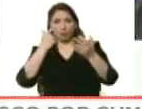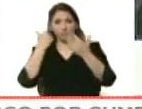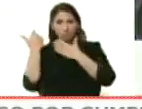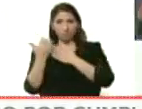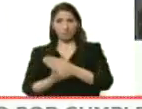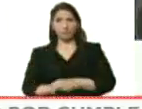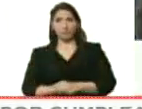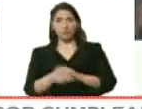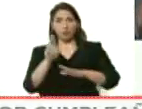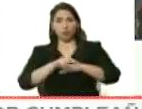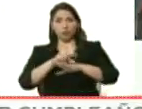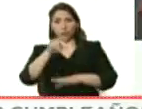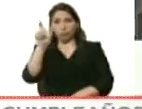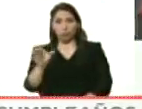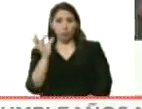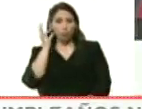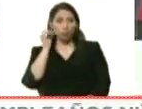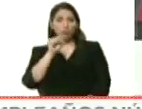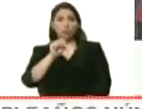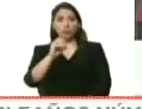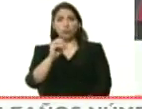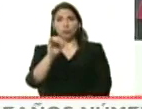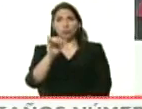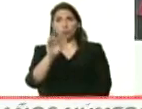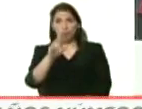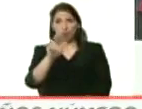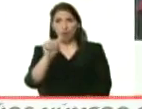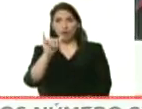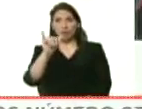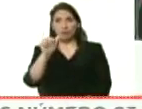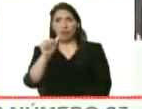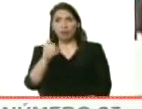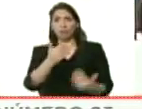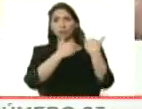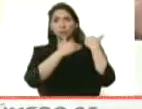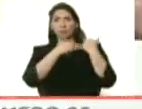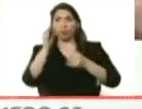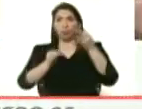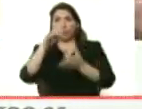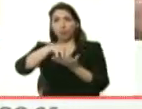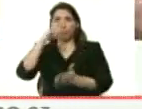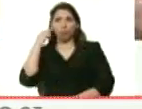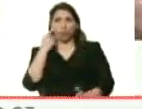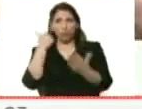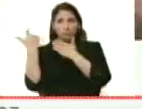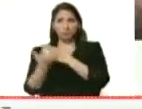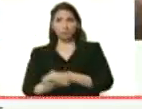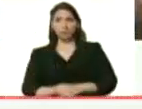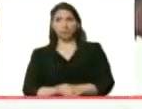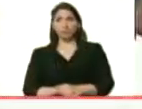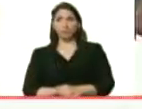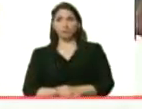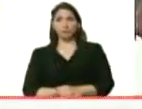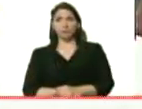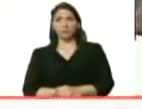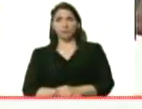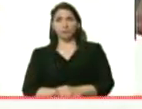Ciudadana doctora Soraya Charboni, en representación judicial del Estado Bolívar.